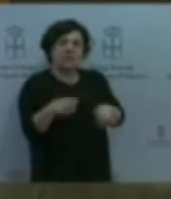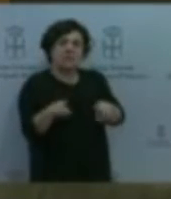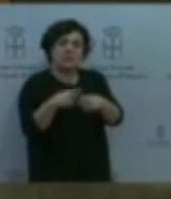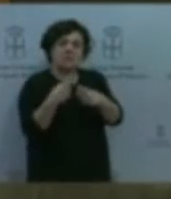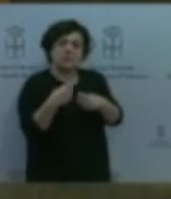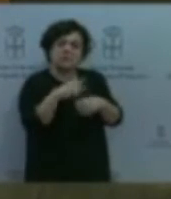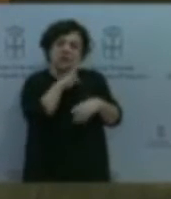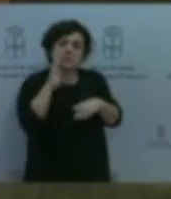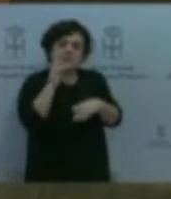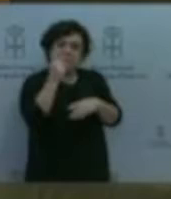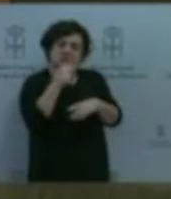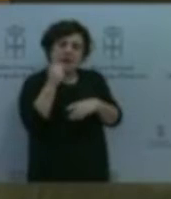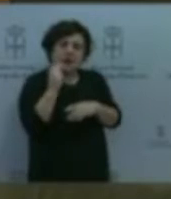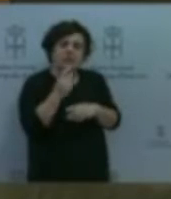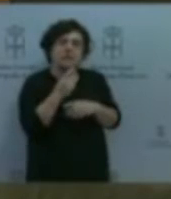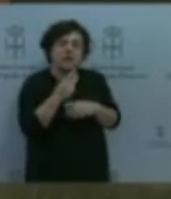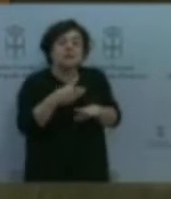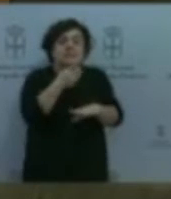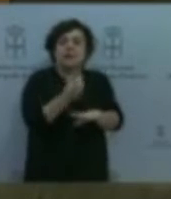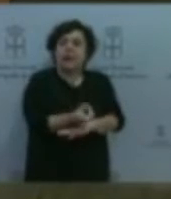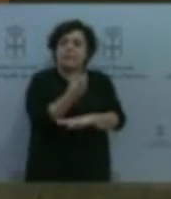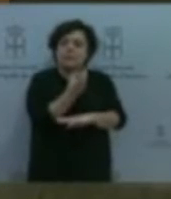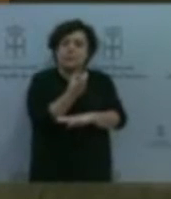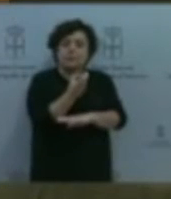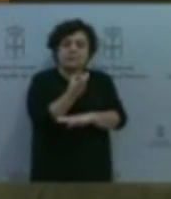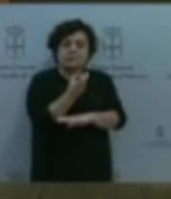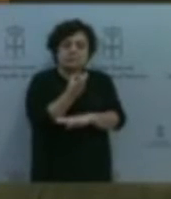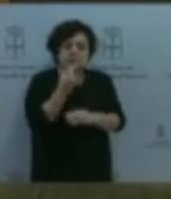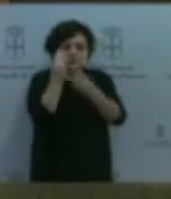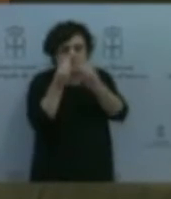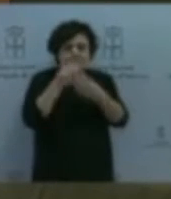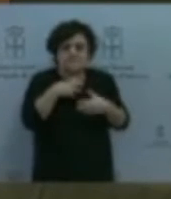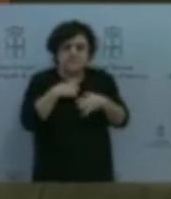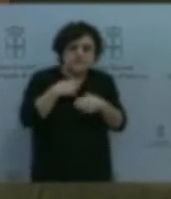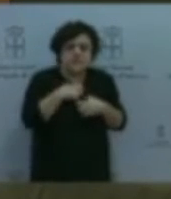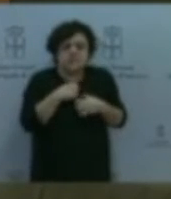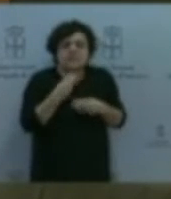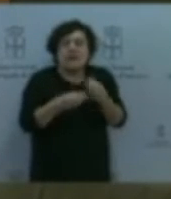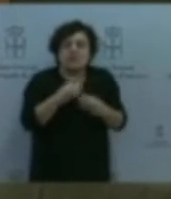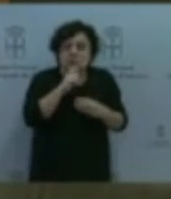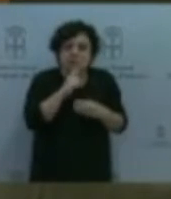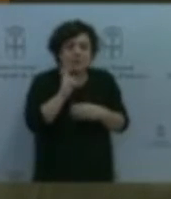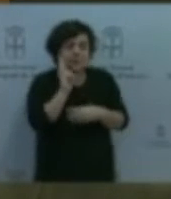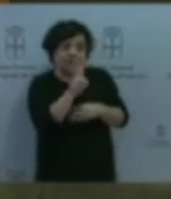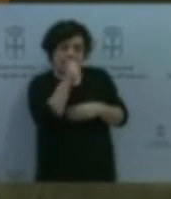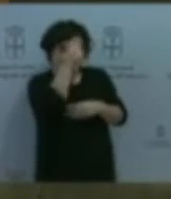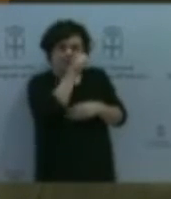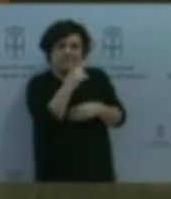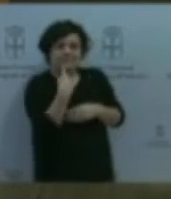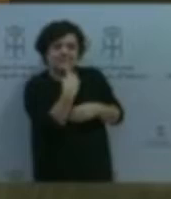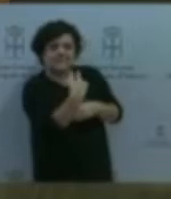puerto se debate por dentro, ¿qué hacer? Mira a su querido y se queda al otro lado de la barandilla, sin decir palabras, sin decir